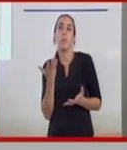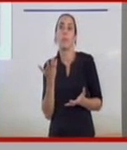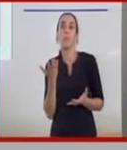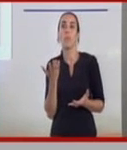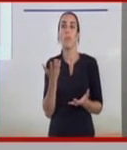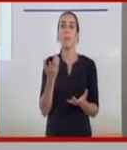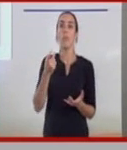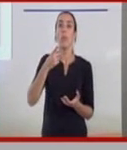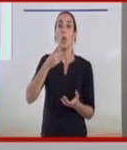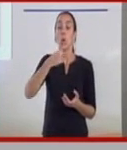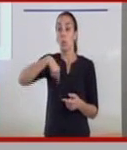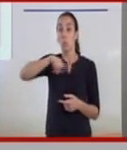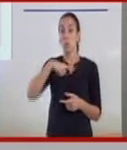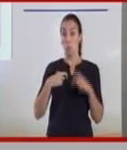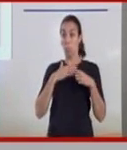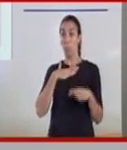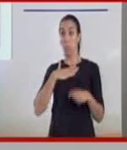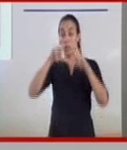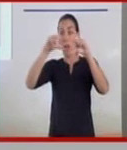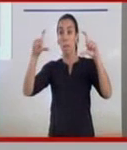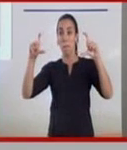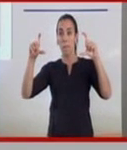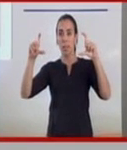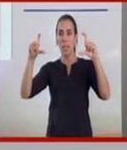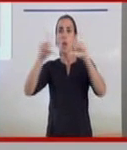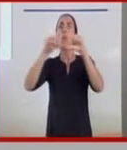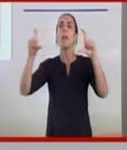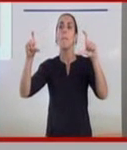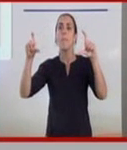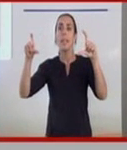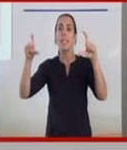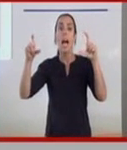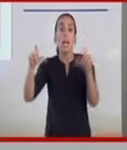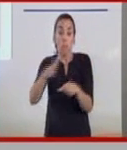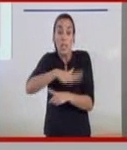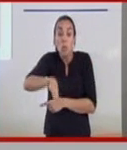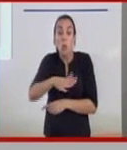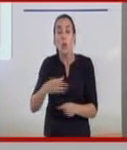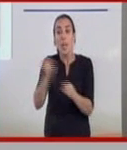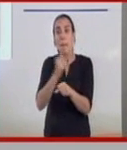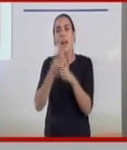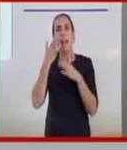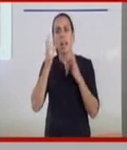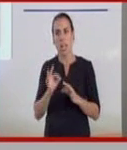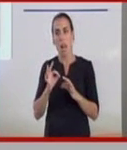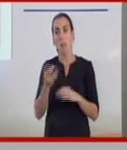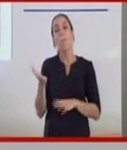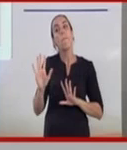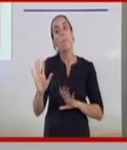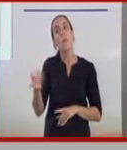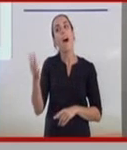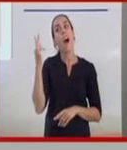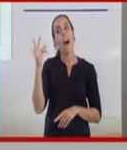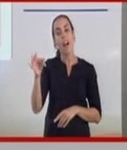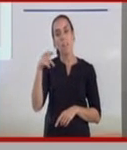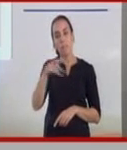como Tecnosite somos una empresa, ¿no? Y es un entorno laboral real, pero es un entorno que además empleamos para